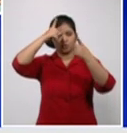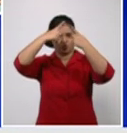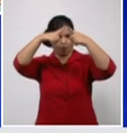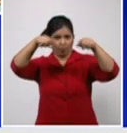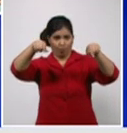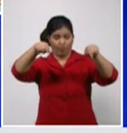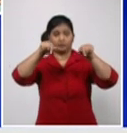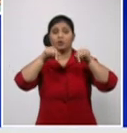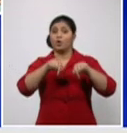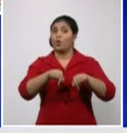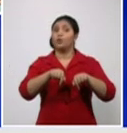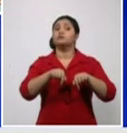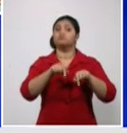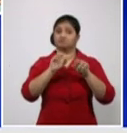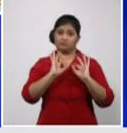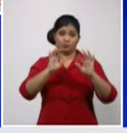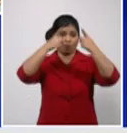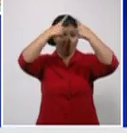una tasa de